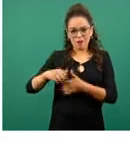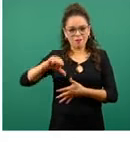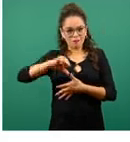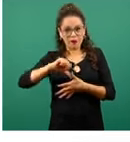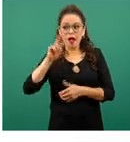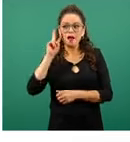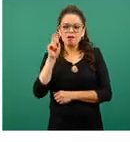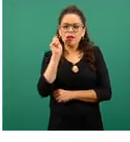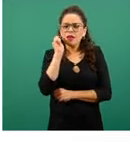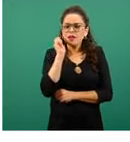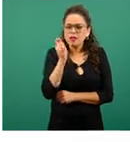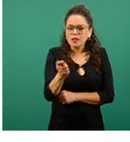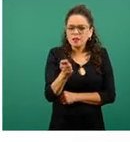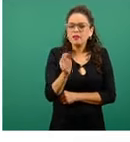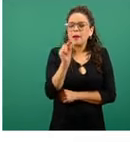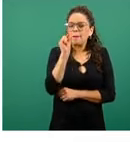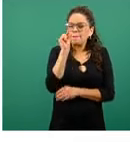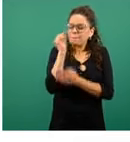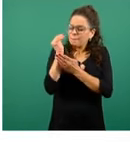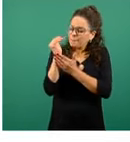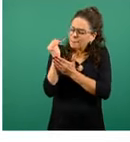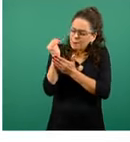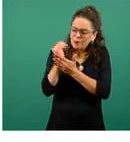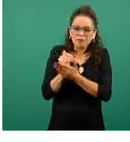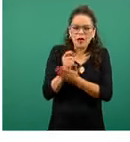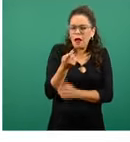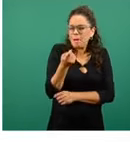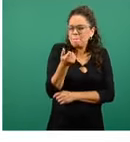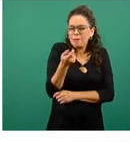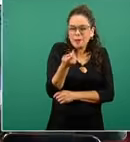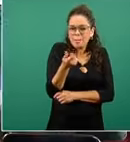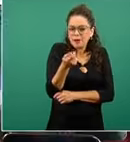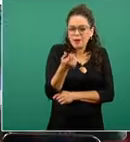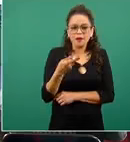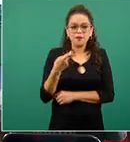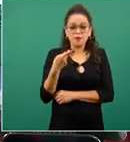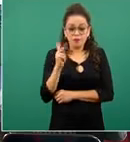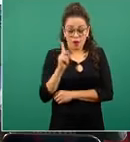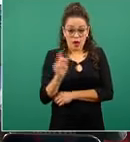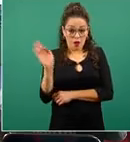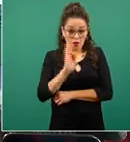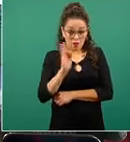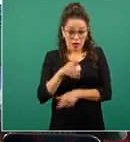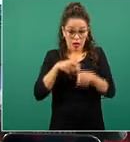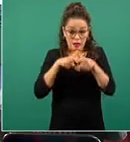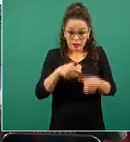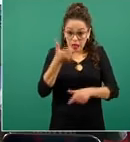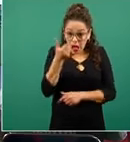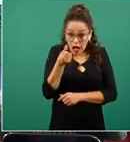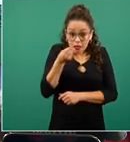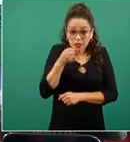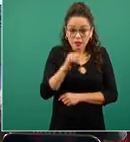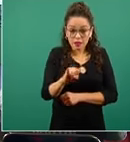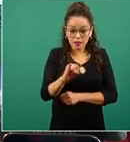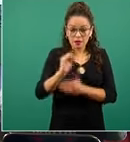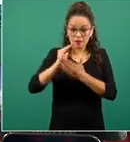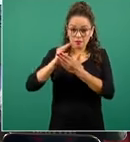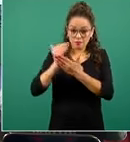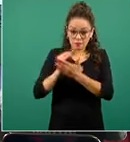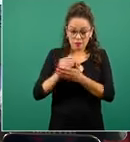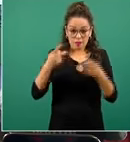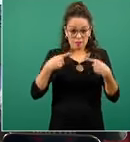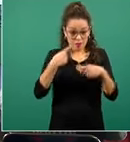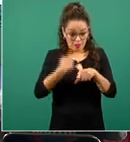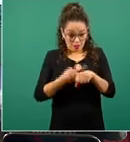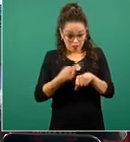una ligera tendencia descendente que, bueno, si se mantiene las tendencias descendentes de la carga de enfermedad, es